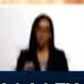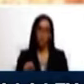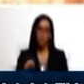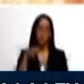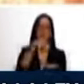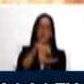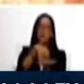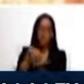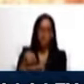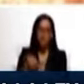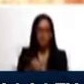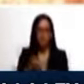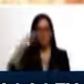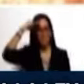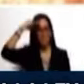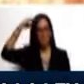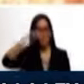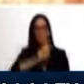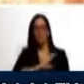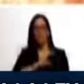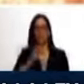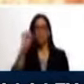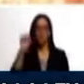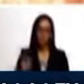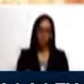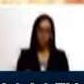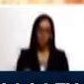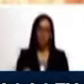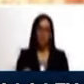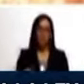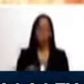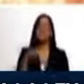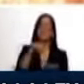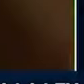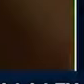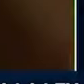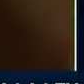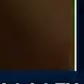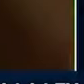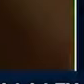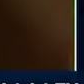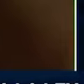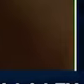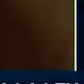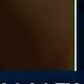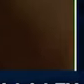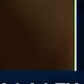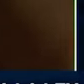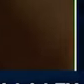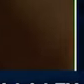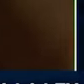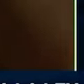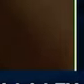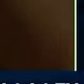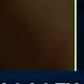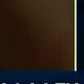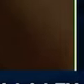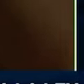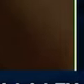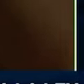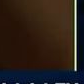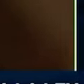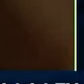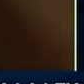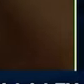y por eso son un grupo de criminales juntos Pero él es el presidente